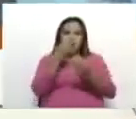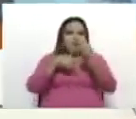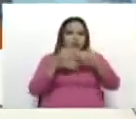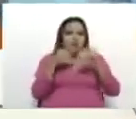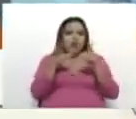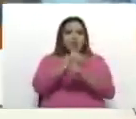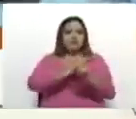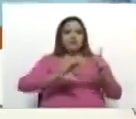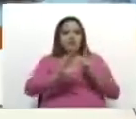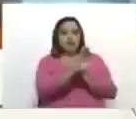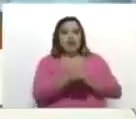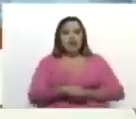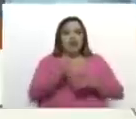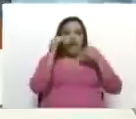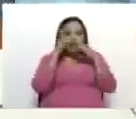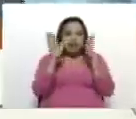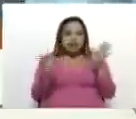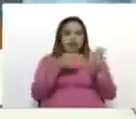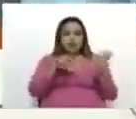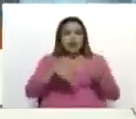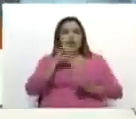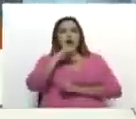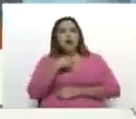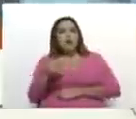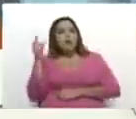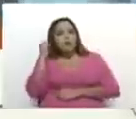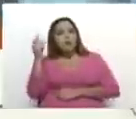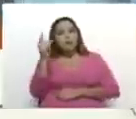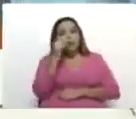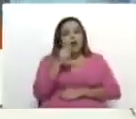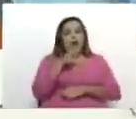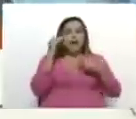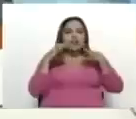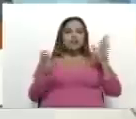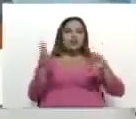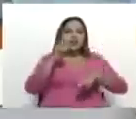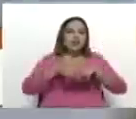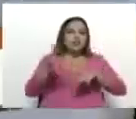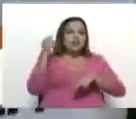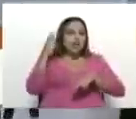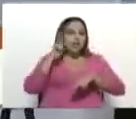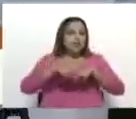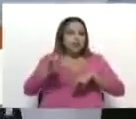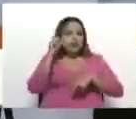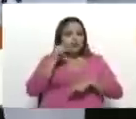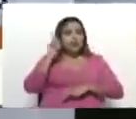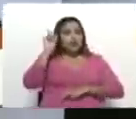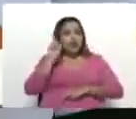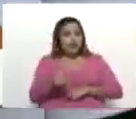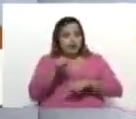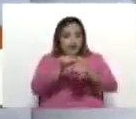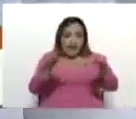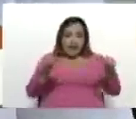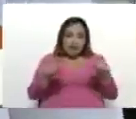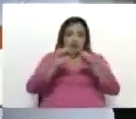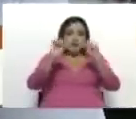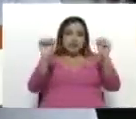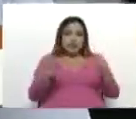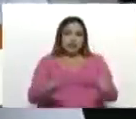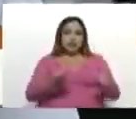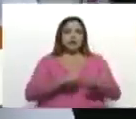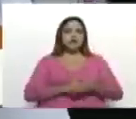de cultura de atención a nuestras abuelas y a nuestros abuelos de atención a nuestras niñas y a nuestros niños y ese era el sistema